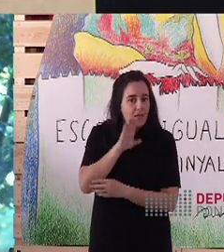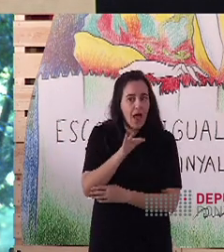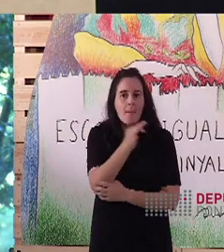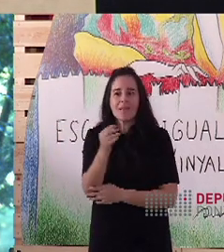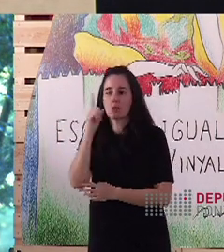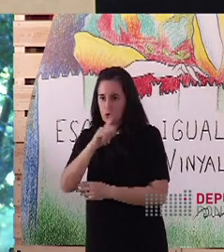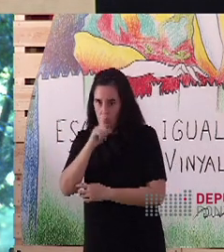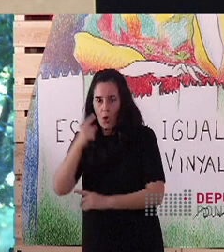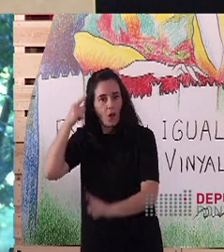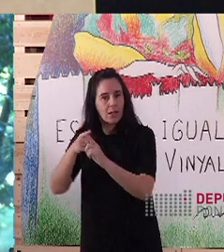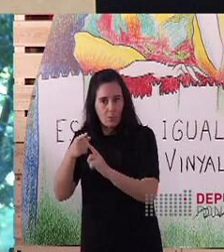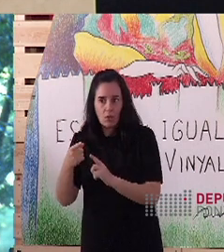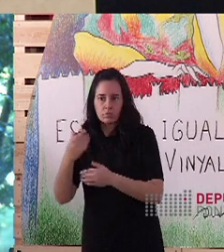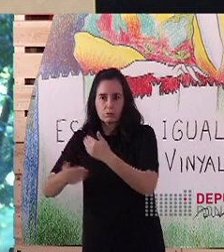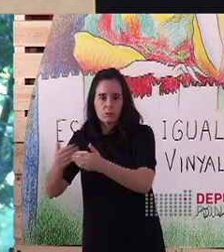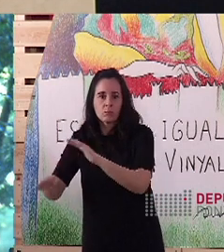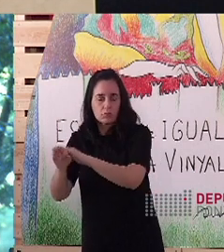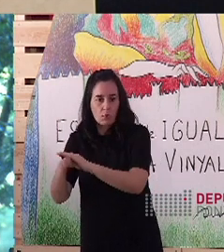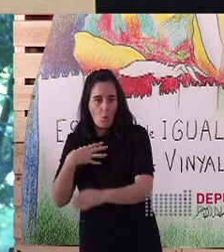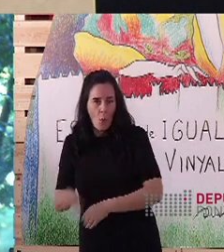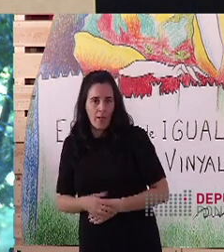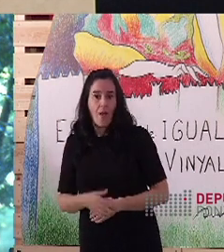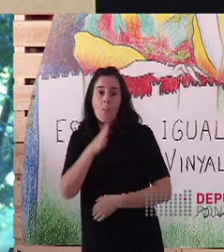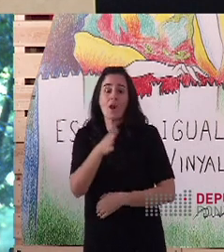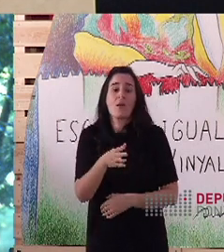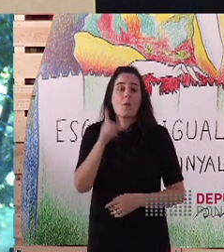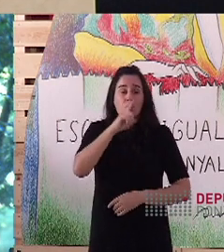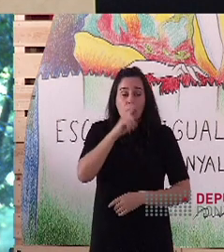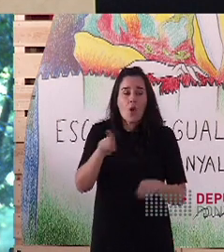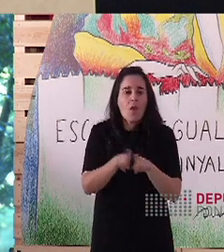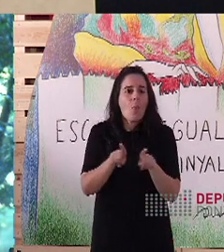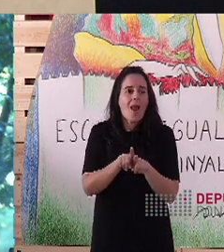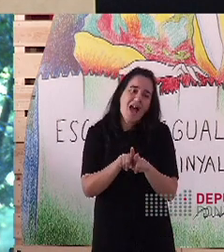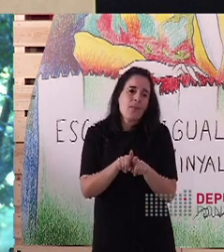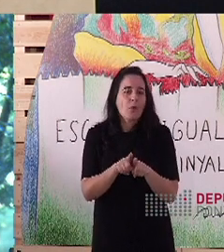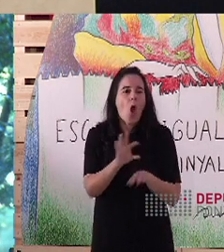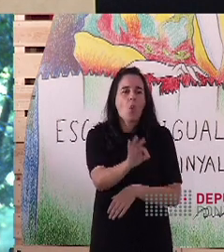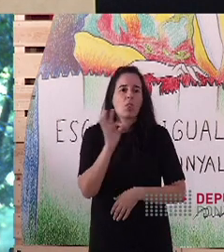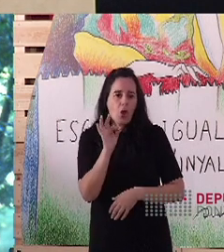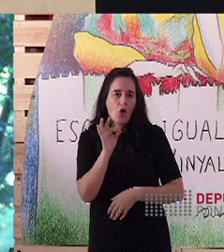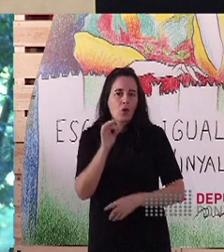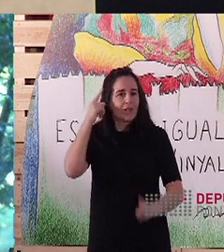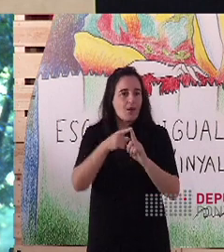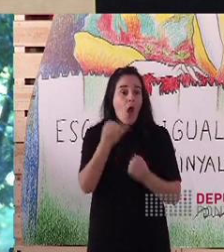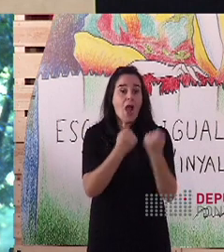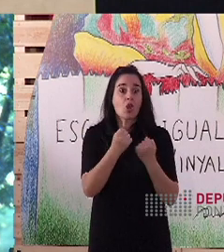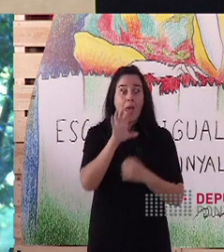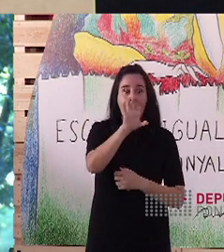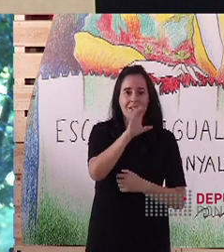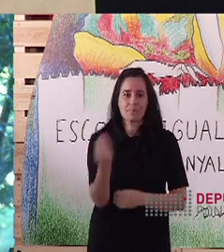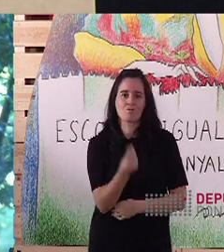la prostitución. Porque la prostitución es una opción de reconstrucción económica para algunos países. Pero